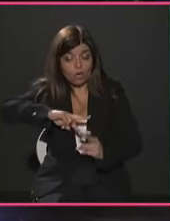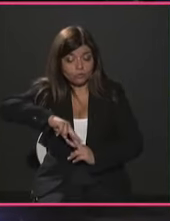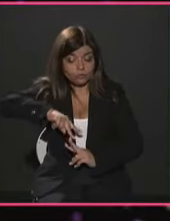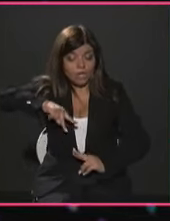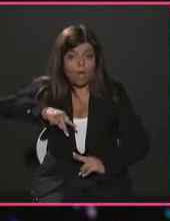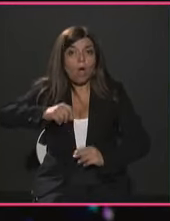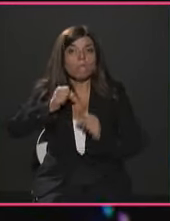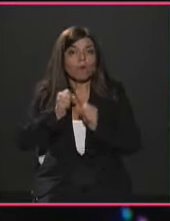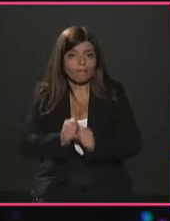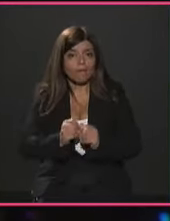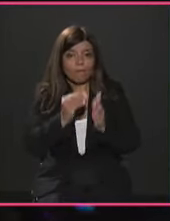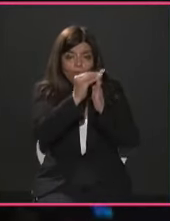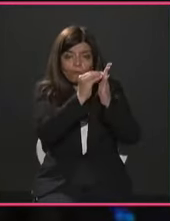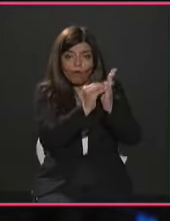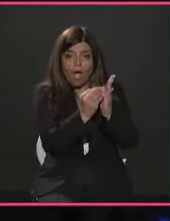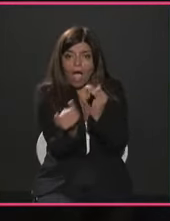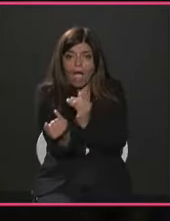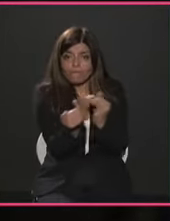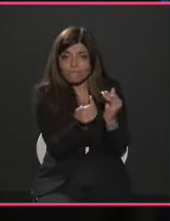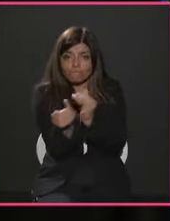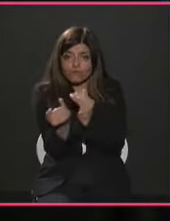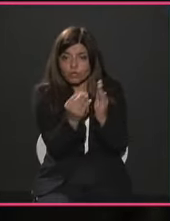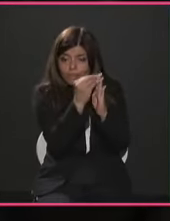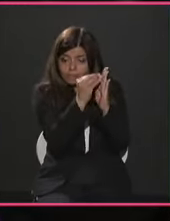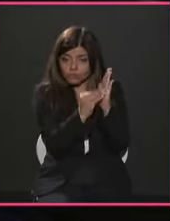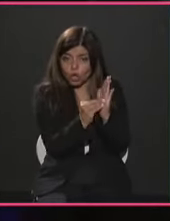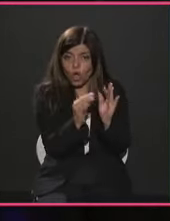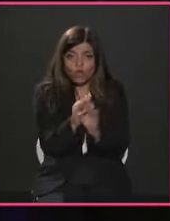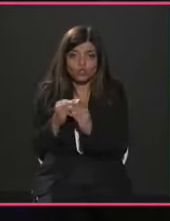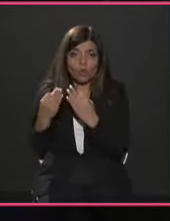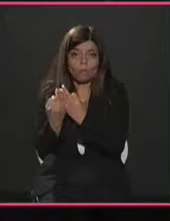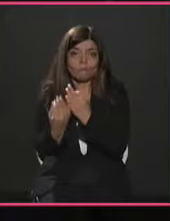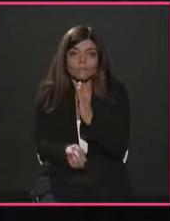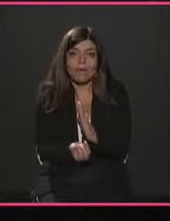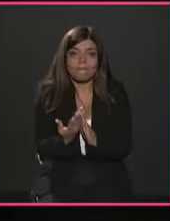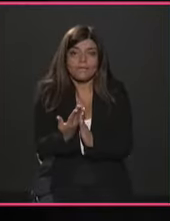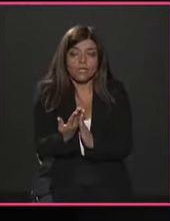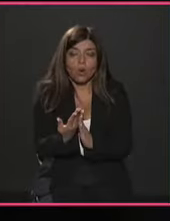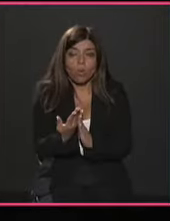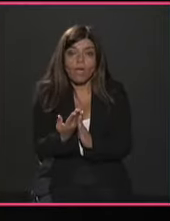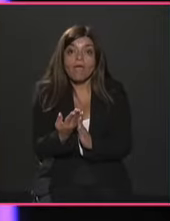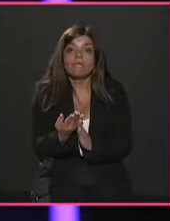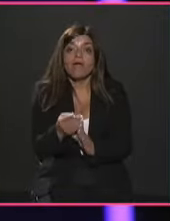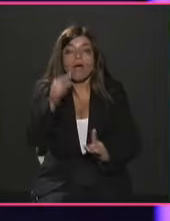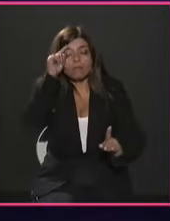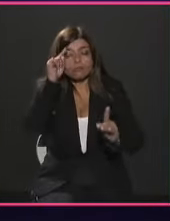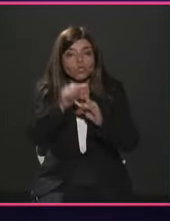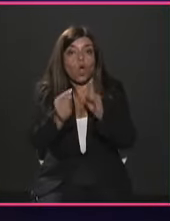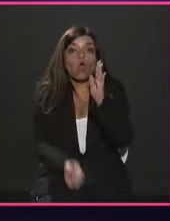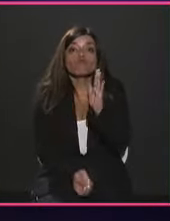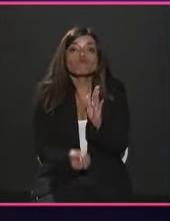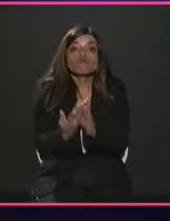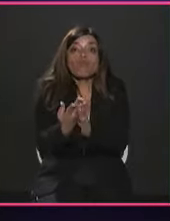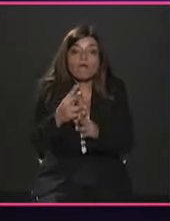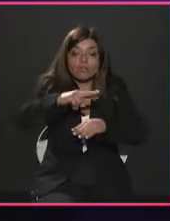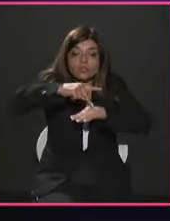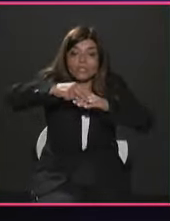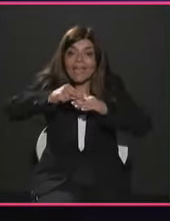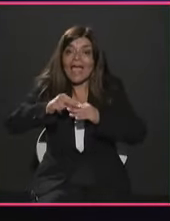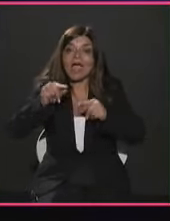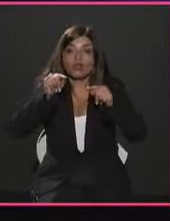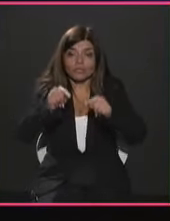podemos crear esta información de genoma completamente nua y podemos definir una nueva especie a través de